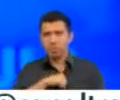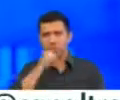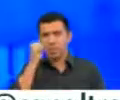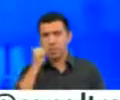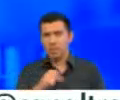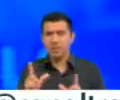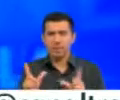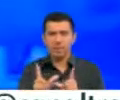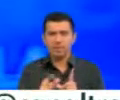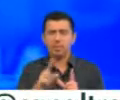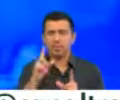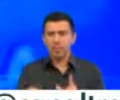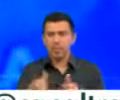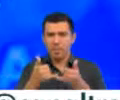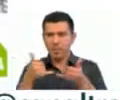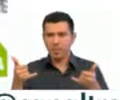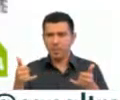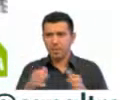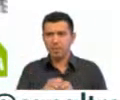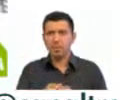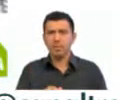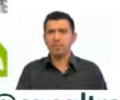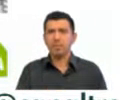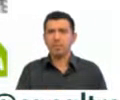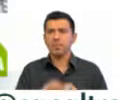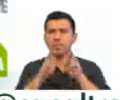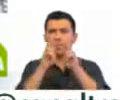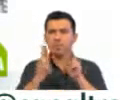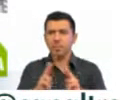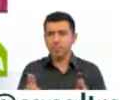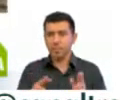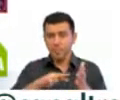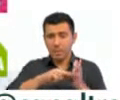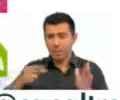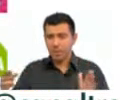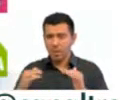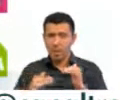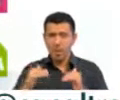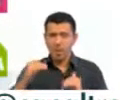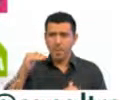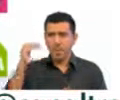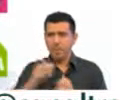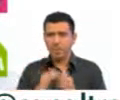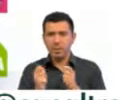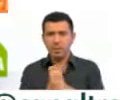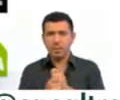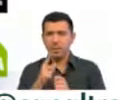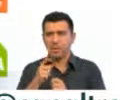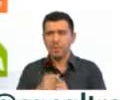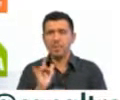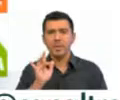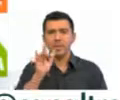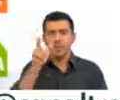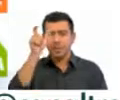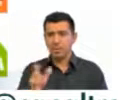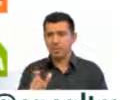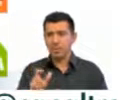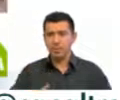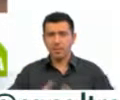en la red digital la evolución de la tecnología ha hecho que cambie no sólo el estilo de vida de las